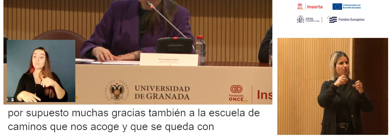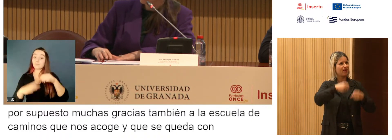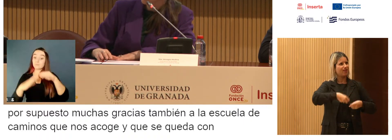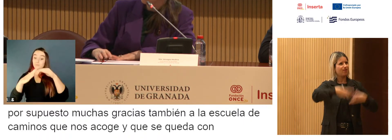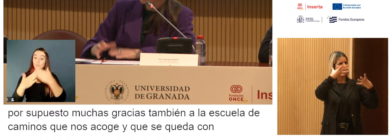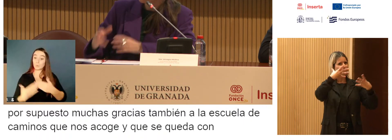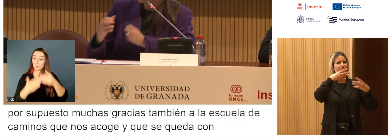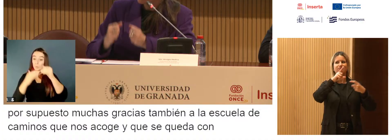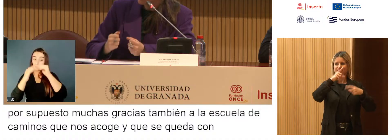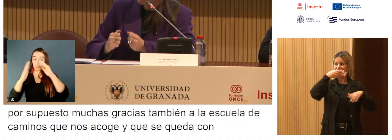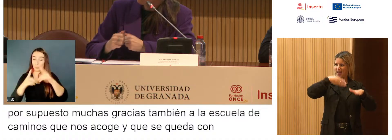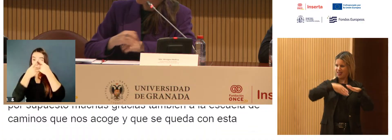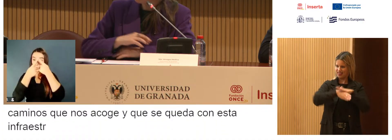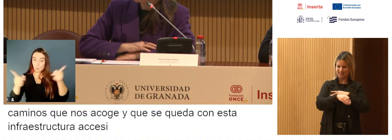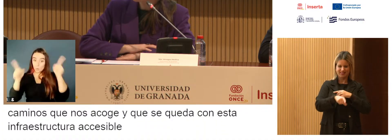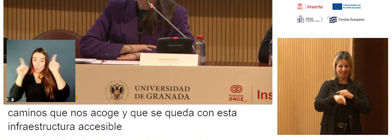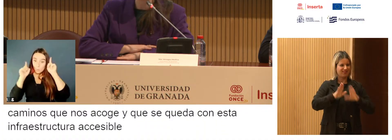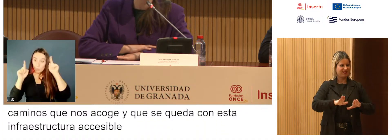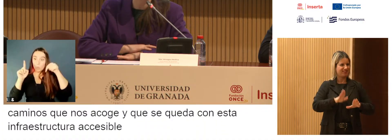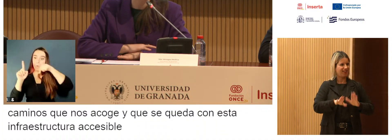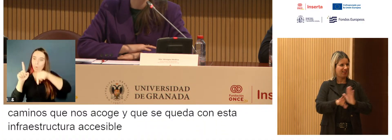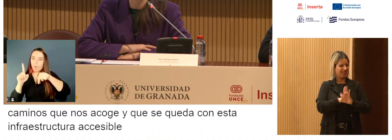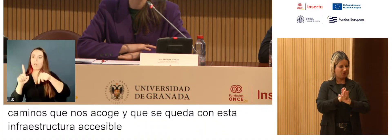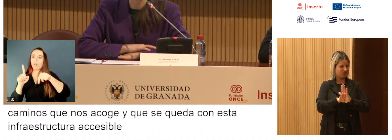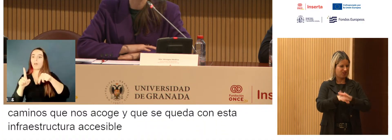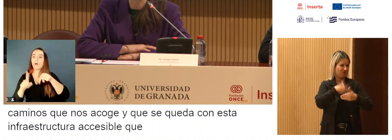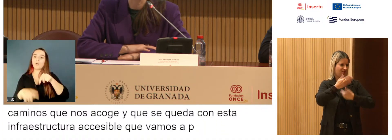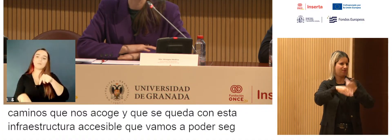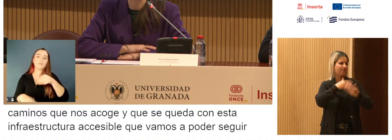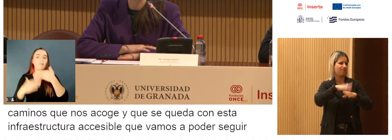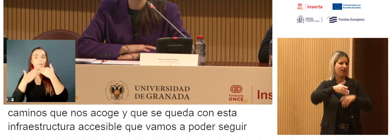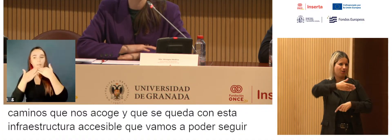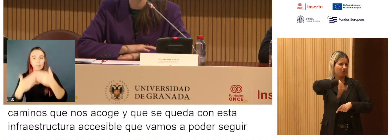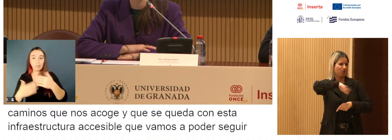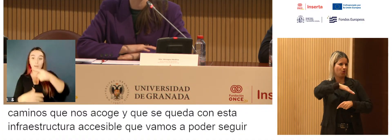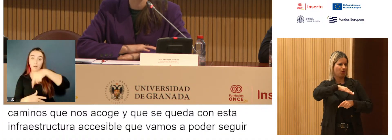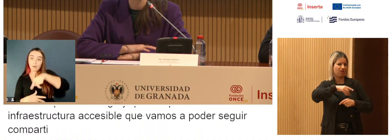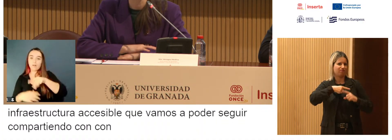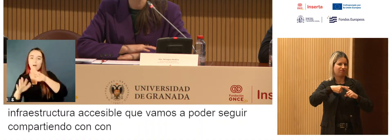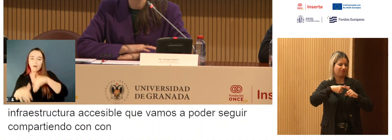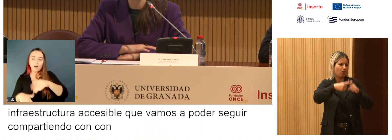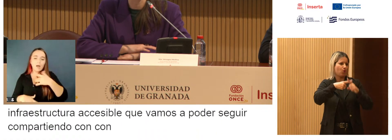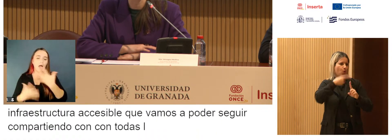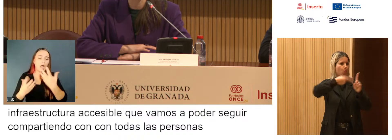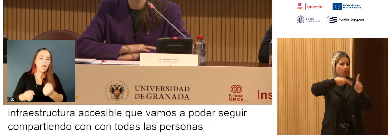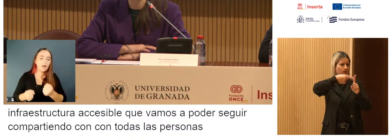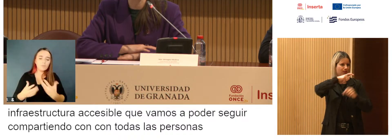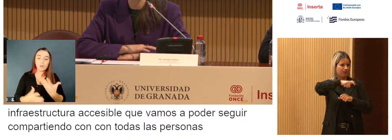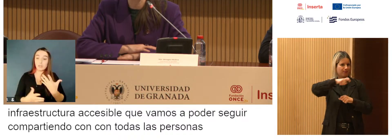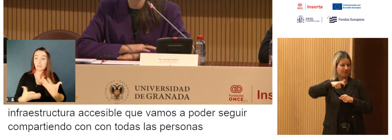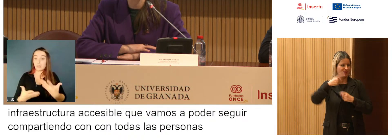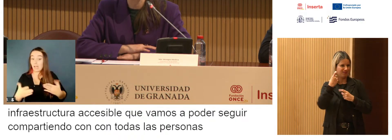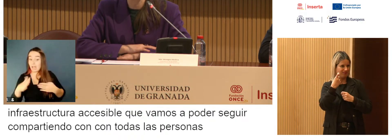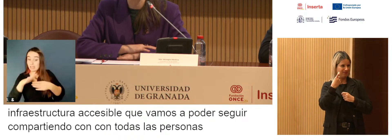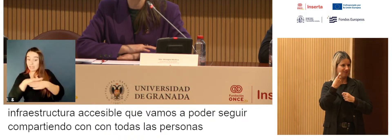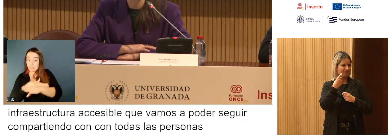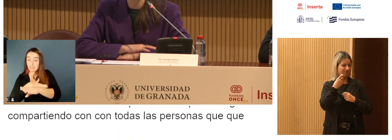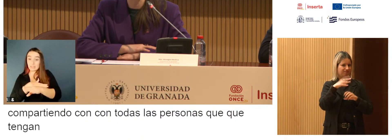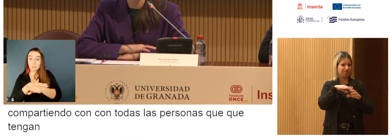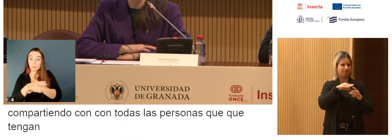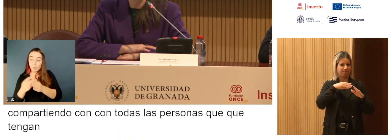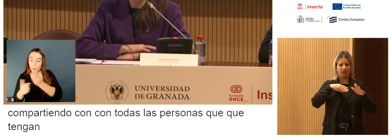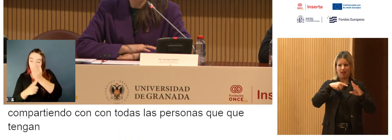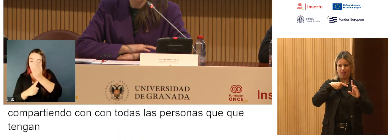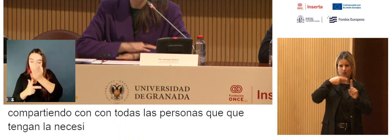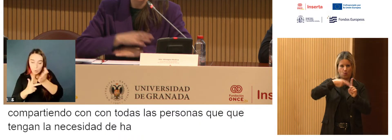infraestructura accesible que vamos a poder seguir compartiendo con todas las personas que tengan la necesidad de hacer